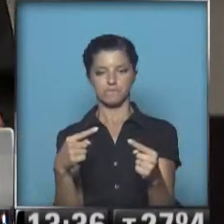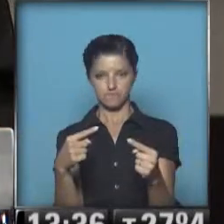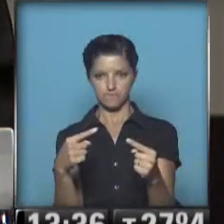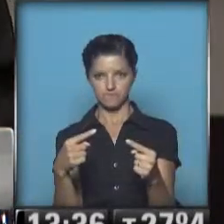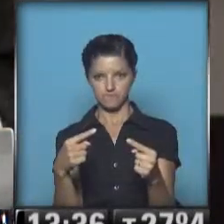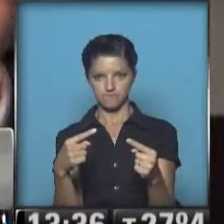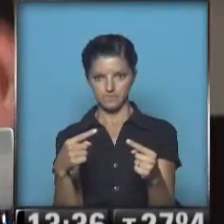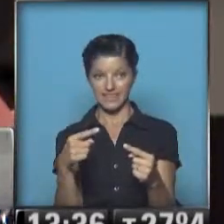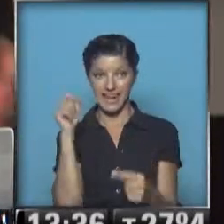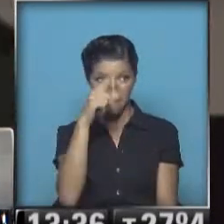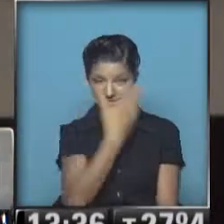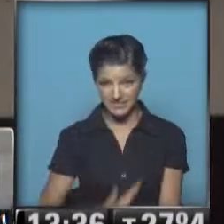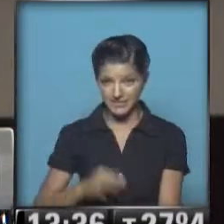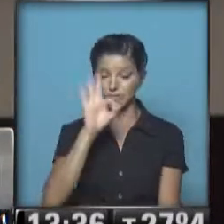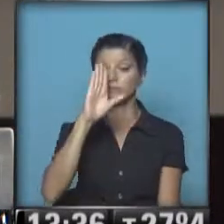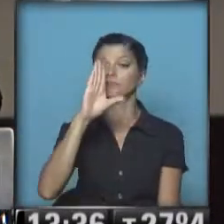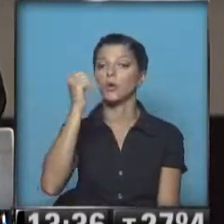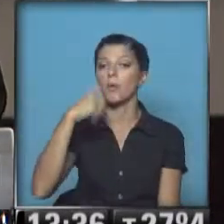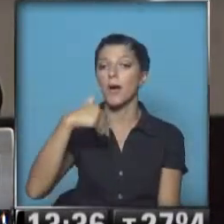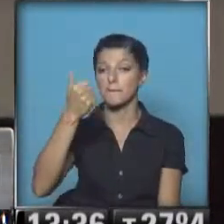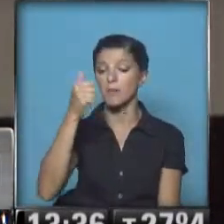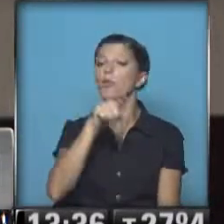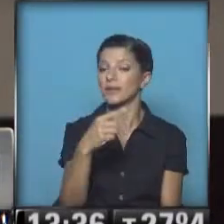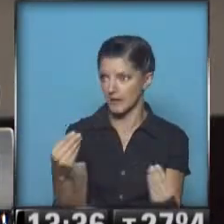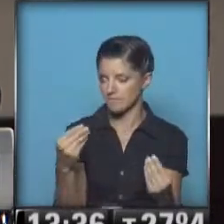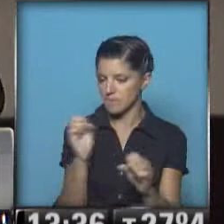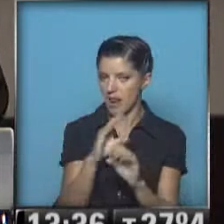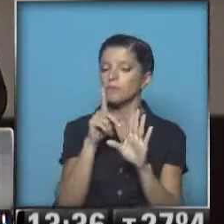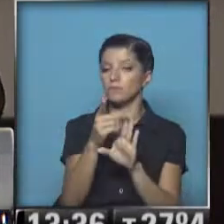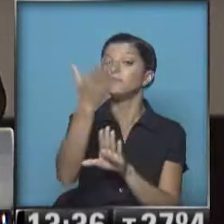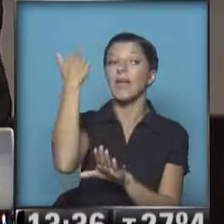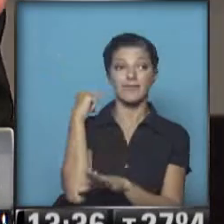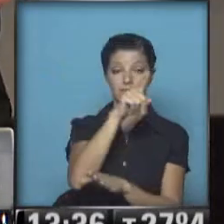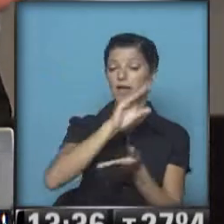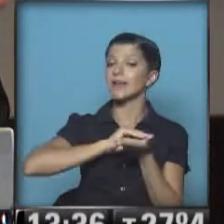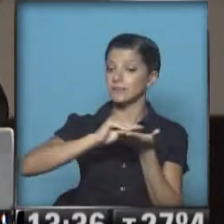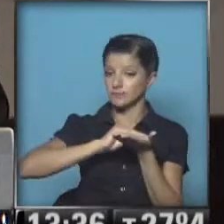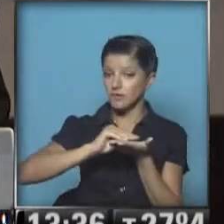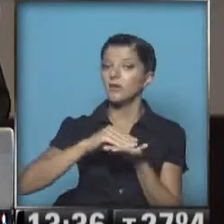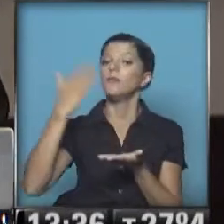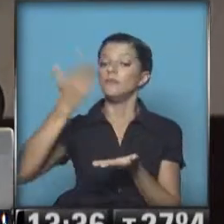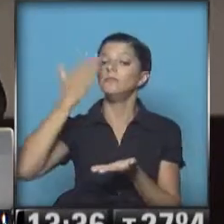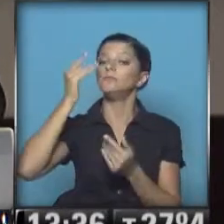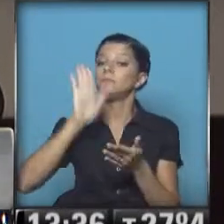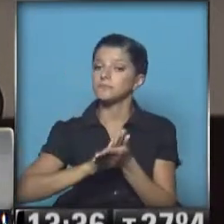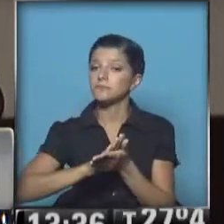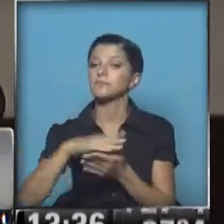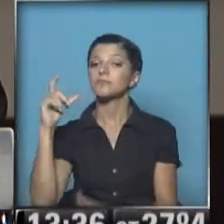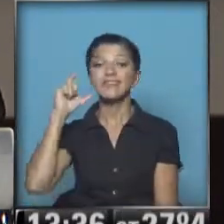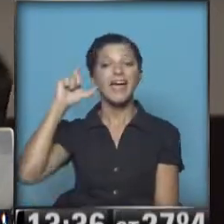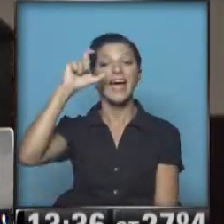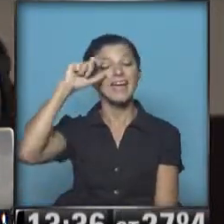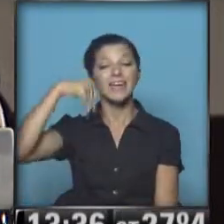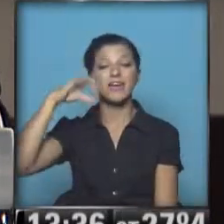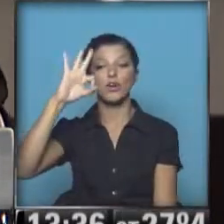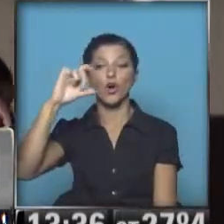caso de Obama salta a la vista, porque Obama, siendo senador, muchísimas veces habló del genocidio armenio, incluso dijo en